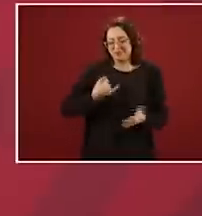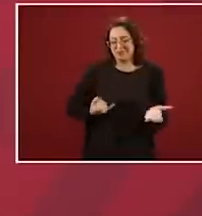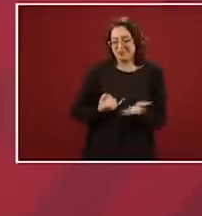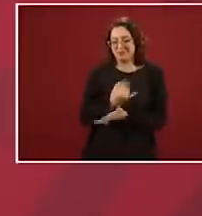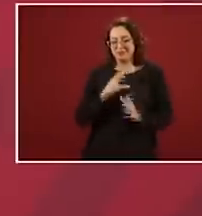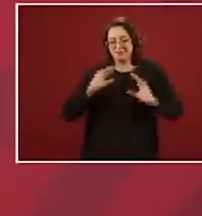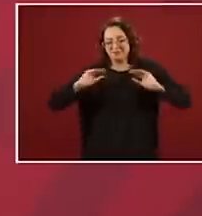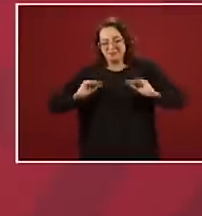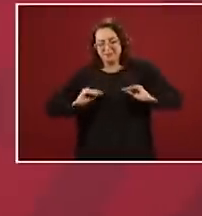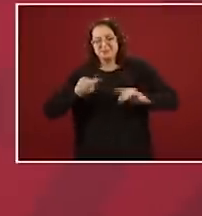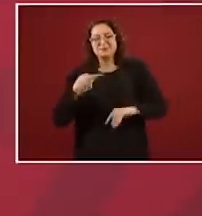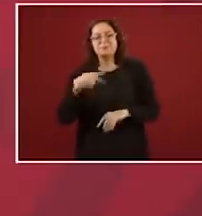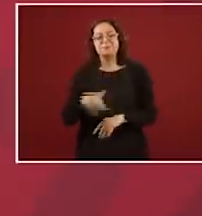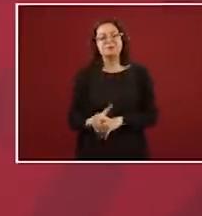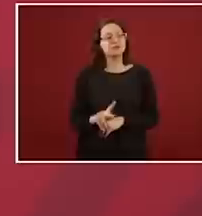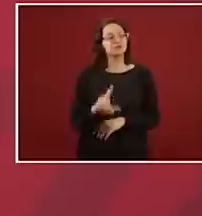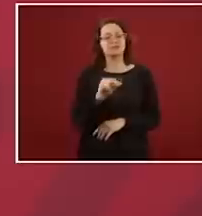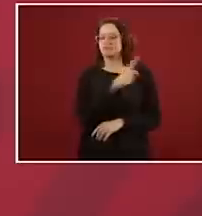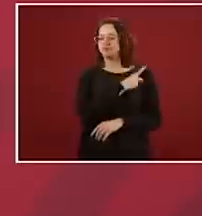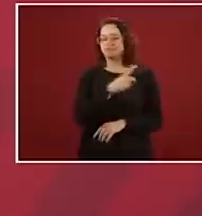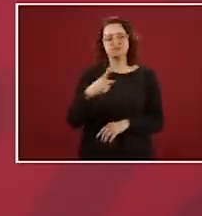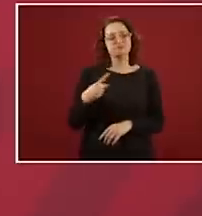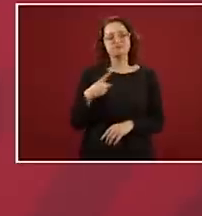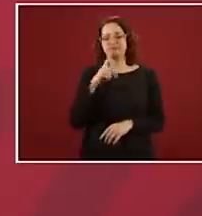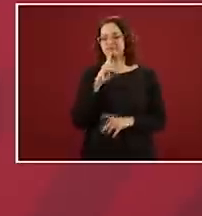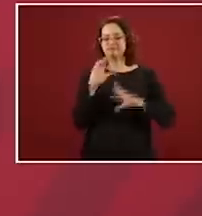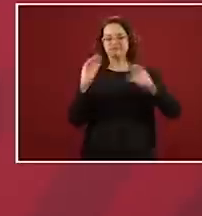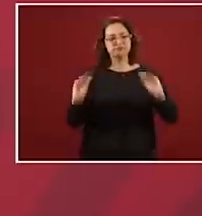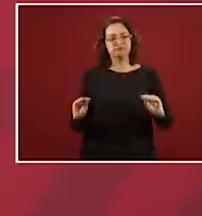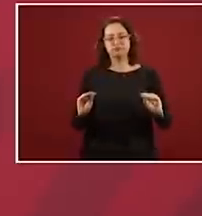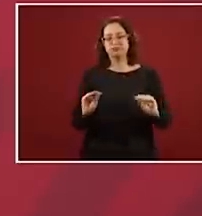debo cuando se trata de estos temas.